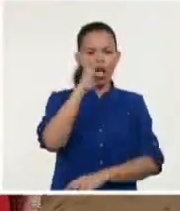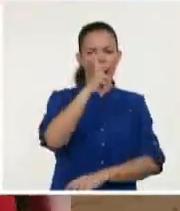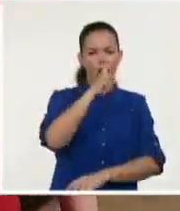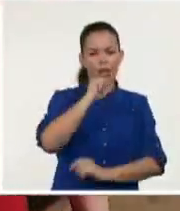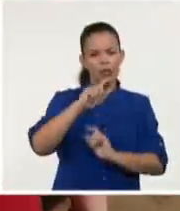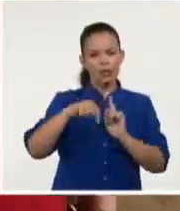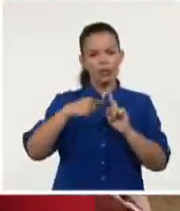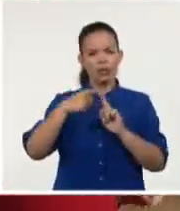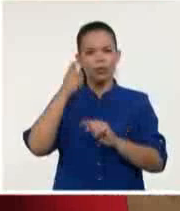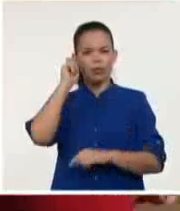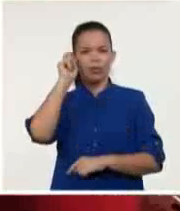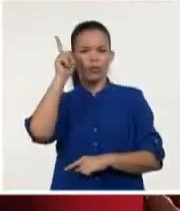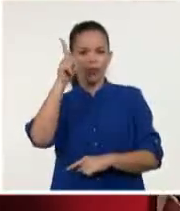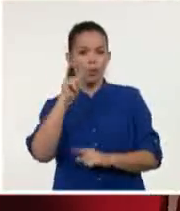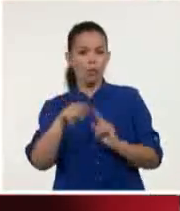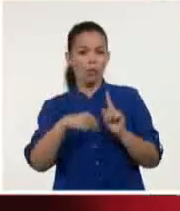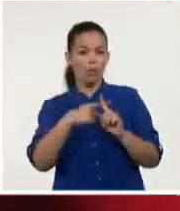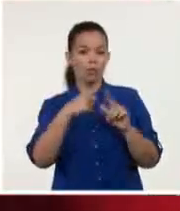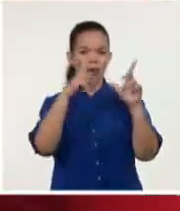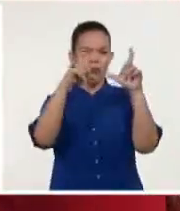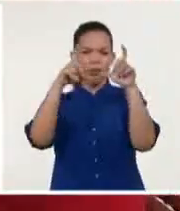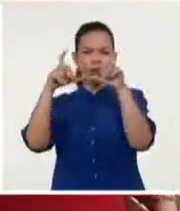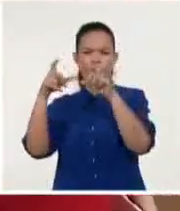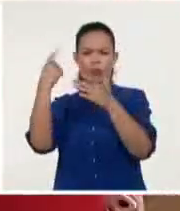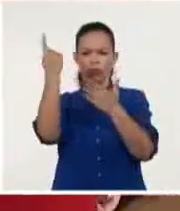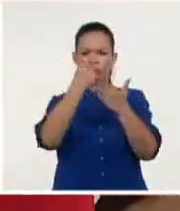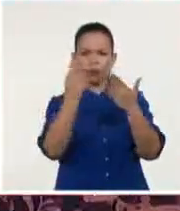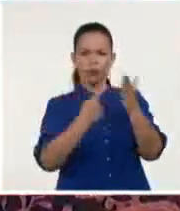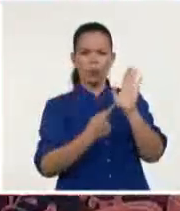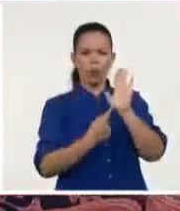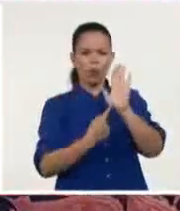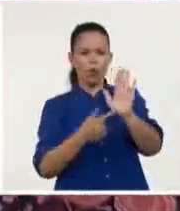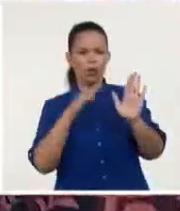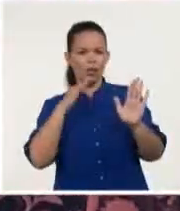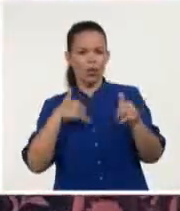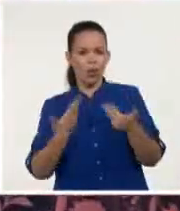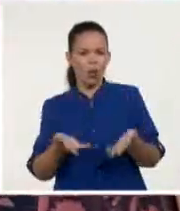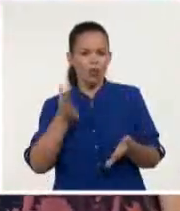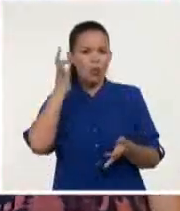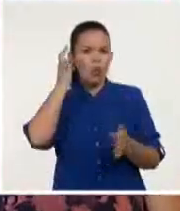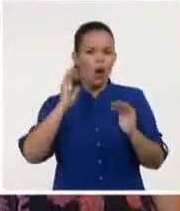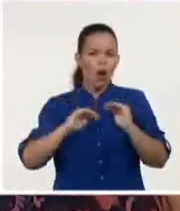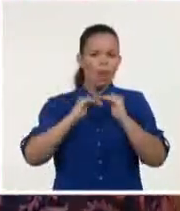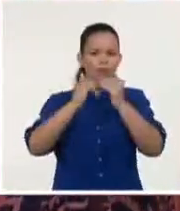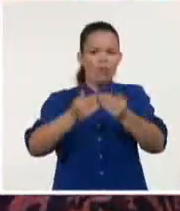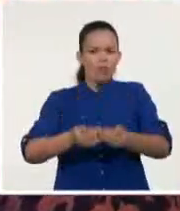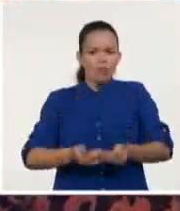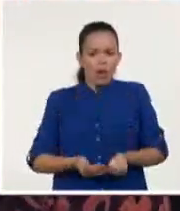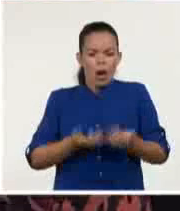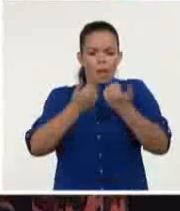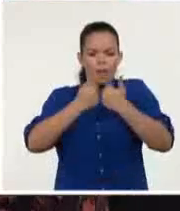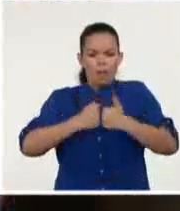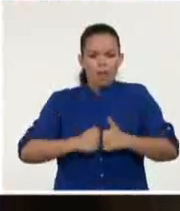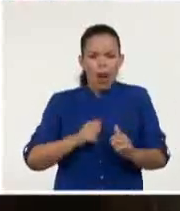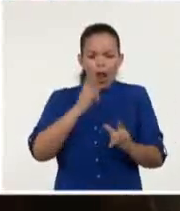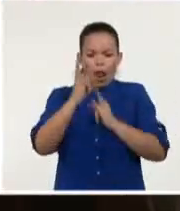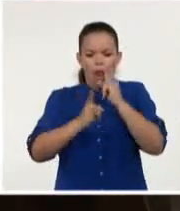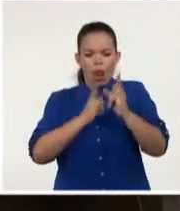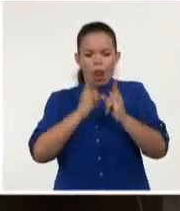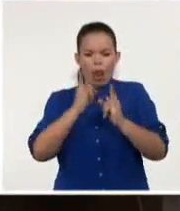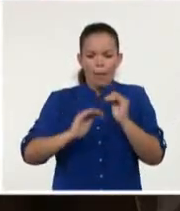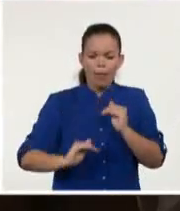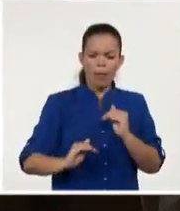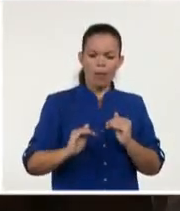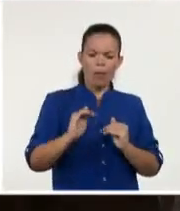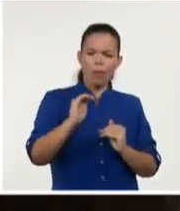dos fotográficas, Natura Pieza, que transita desde la gestación hasta la muerte y del silencio y sus historias sobre su visión de los años